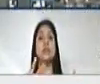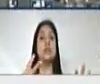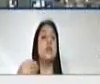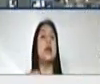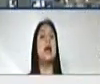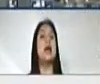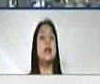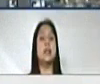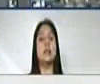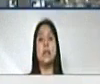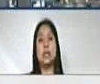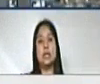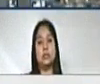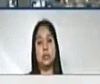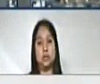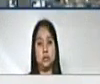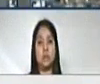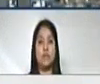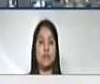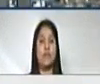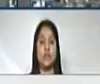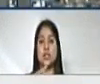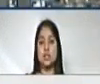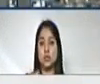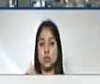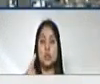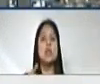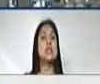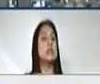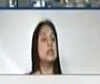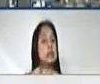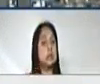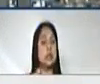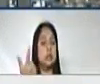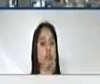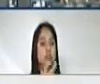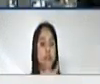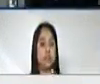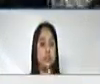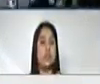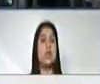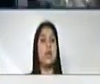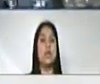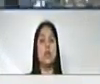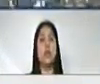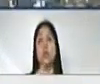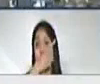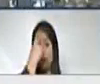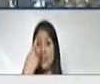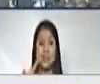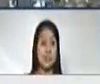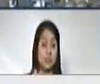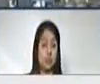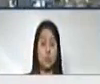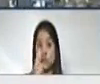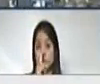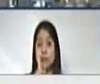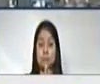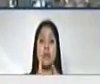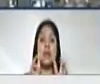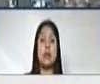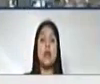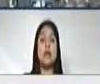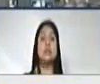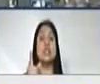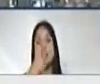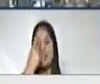porque también se está ofreciendo el servicio en el Seguro Social. Así las cosas entonces en Guatemala. Por favor, no baje la guardia. Es